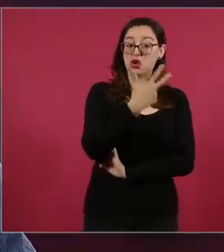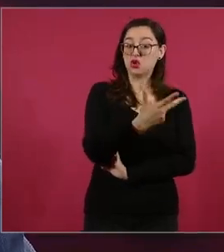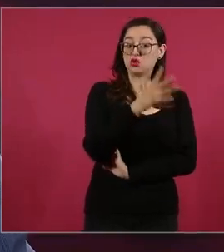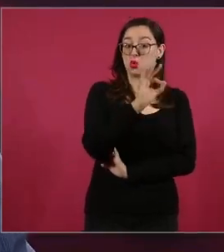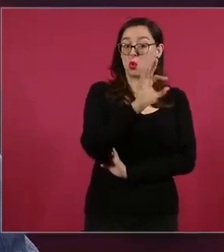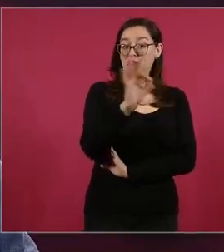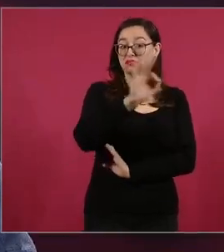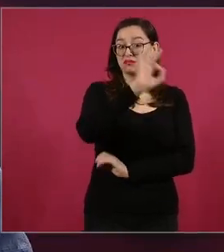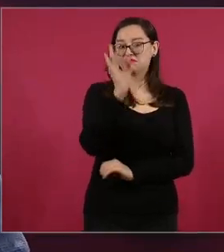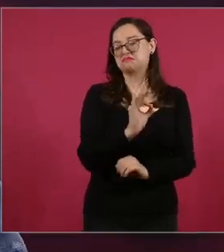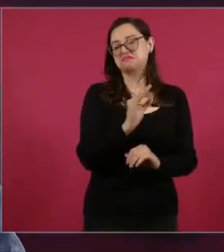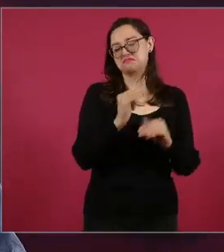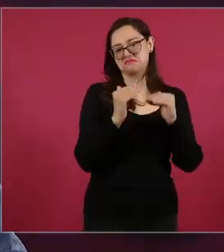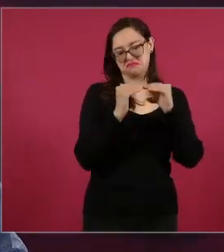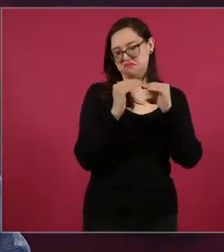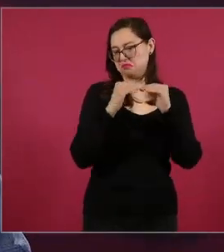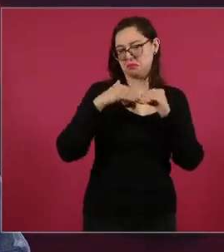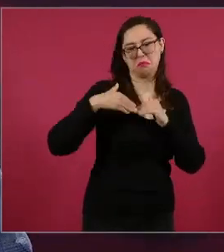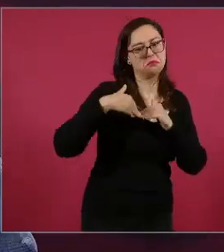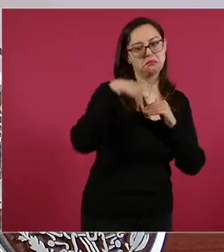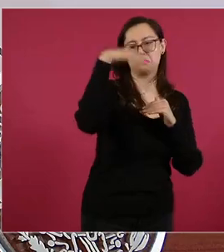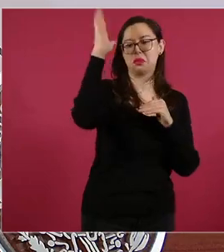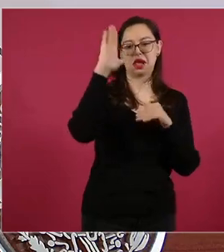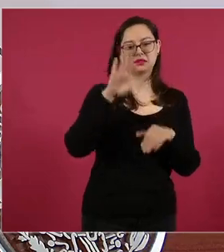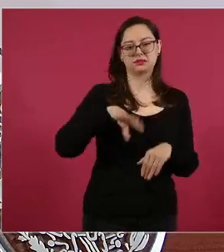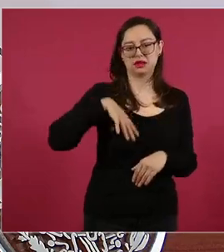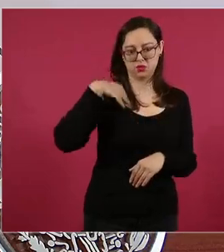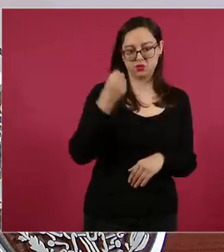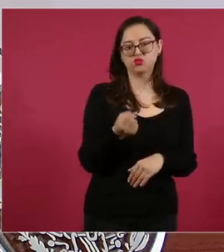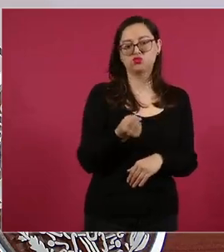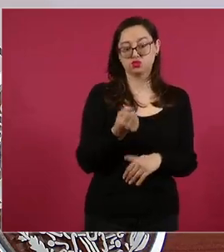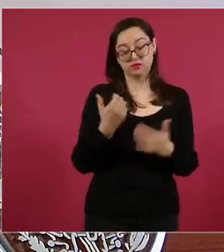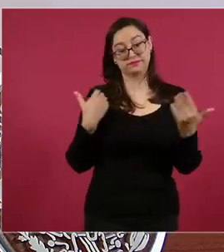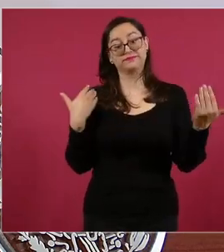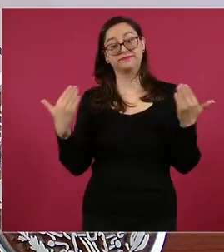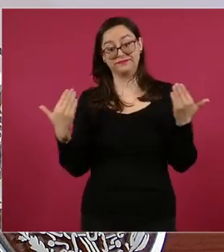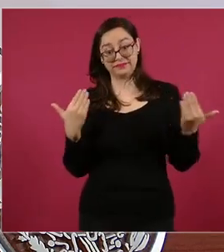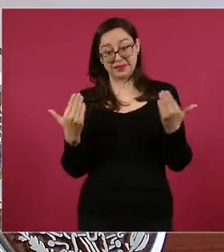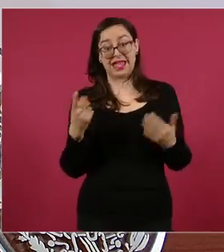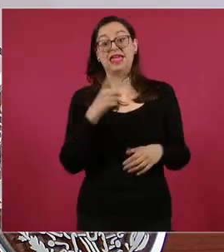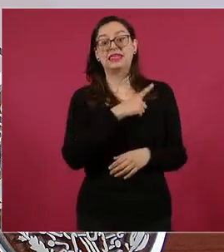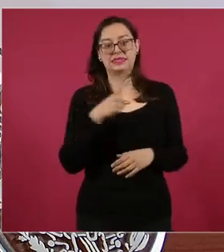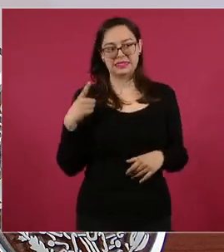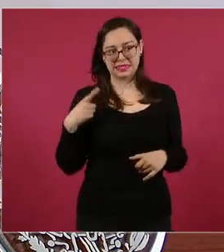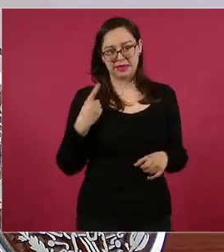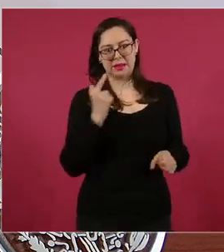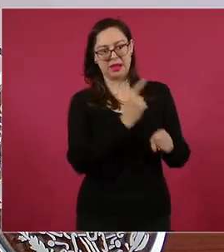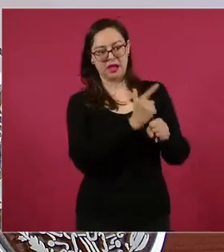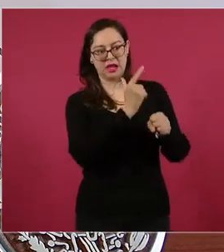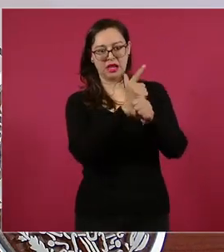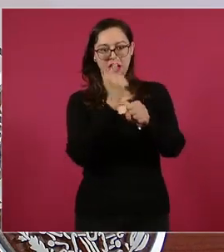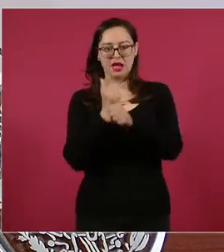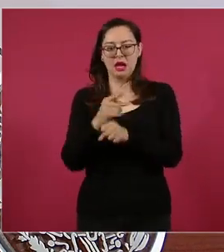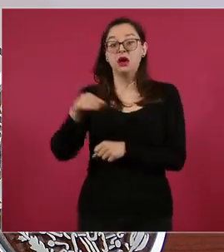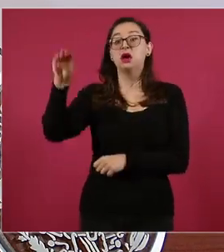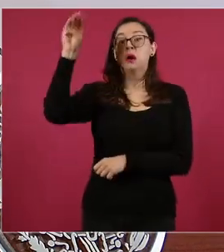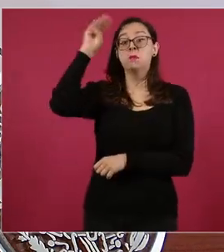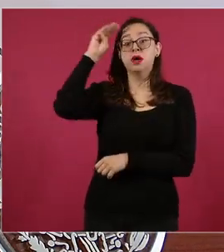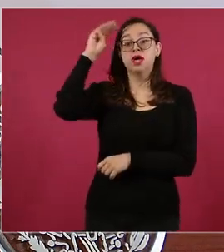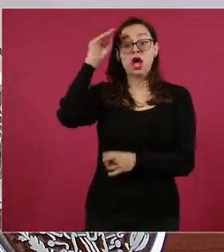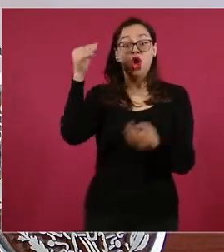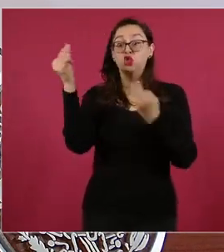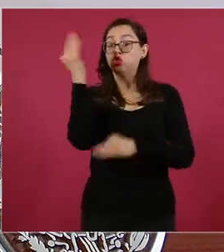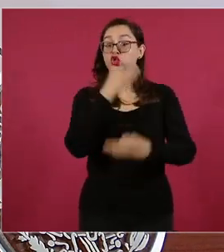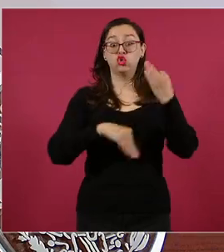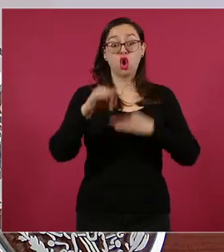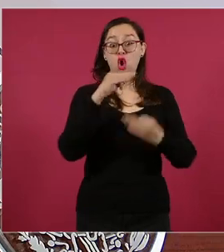38-40% con precios como el promedio o un poco más arriba. Vale la pena señalar esa proporción para no irnos con la finta de que los precios puedan